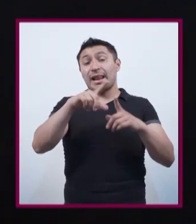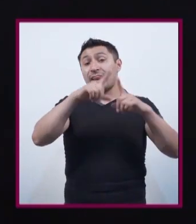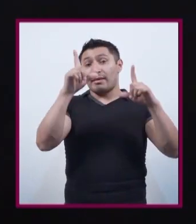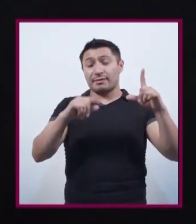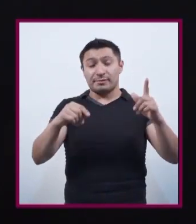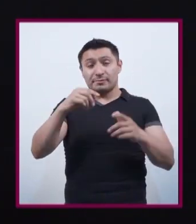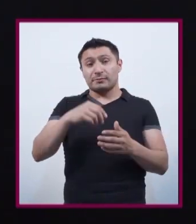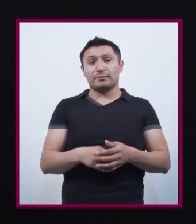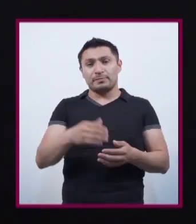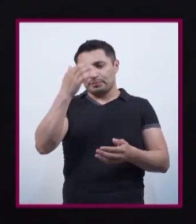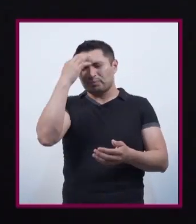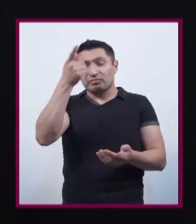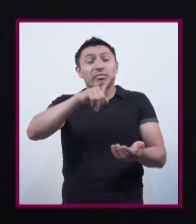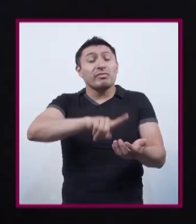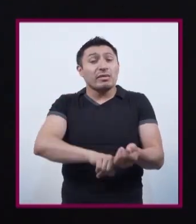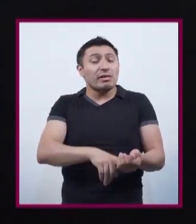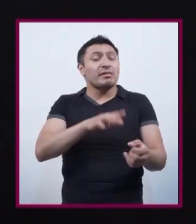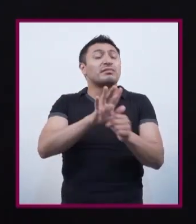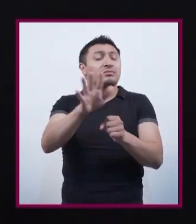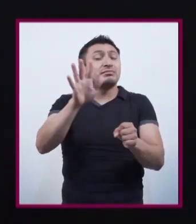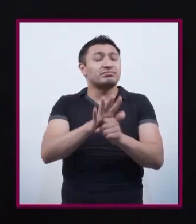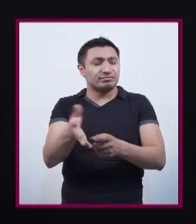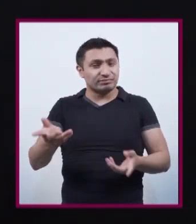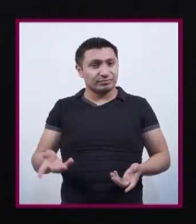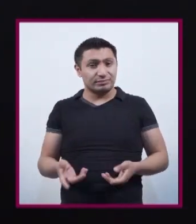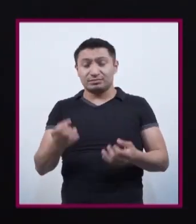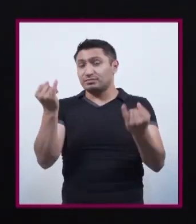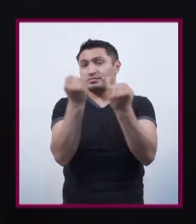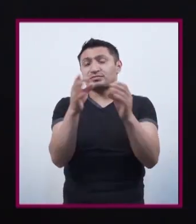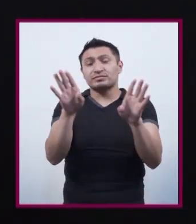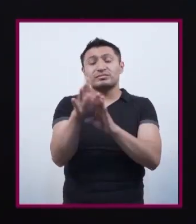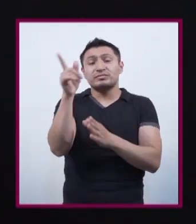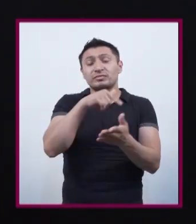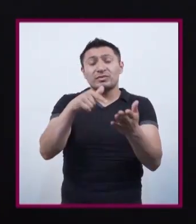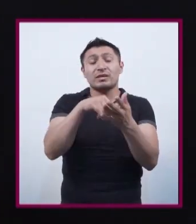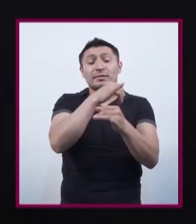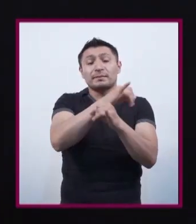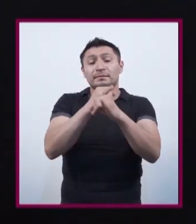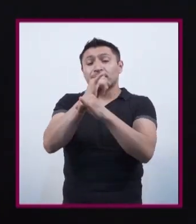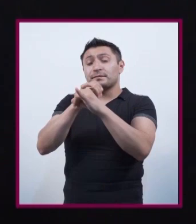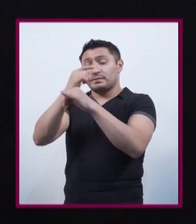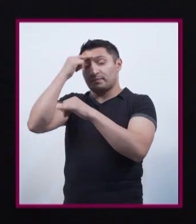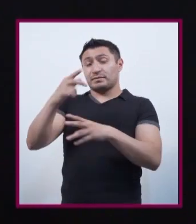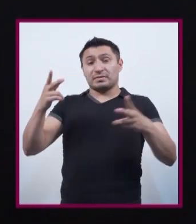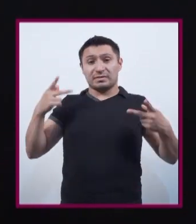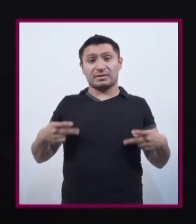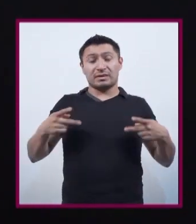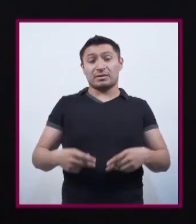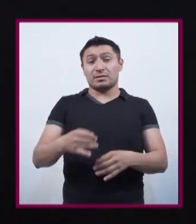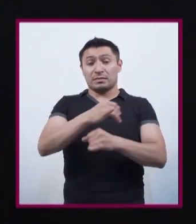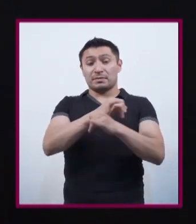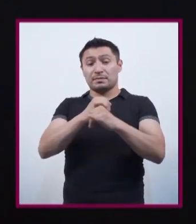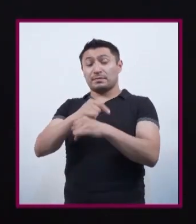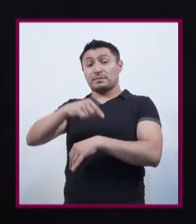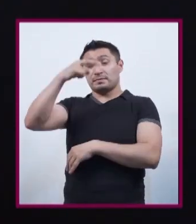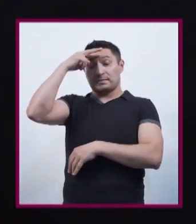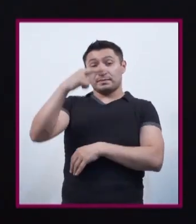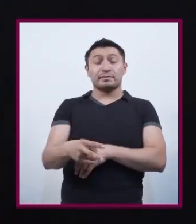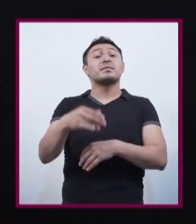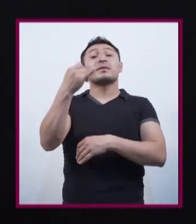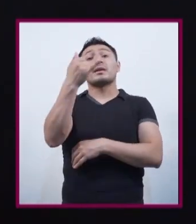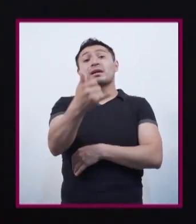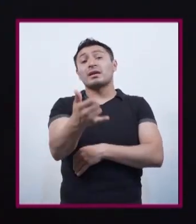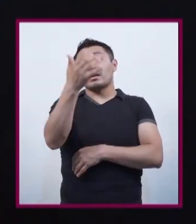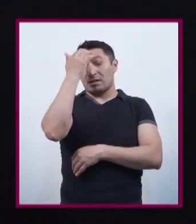resguarda, así como su importancia como recinto de investigación para las y los investigadores de México. Y claro, para conocer